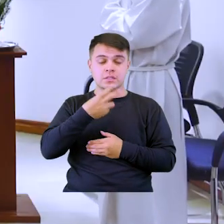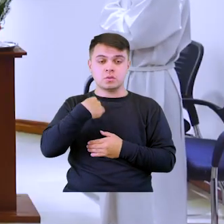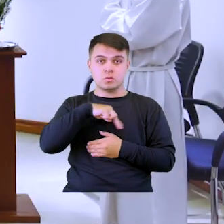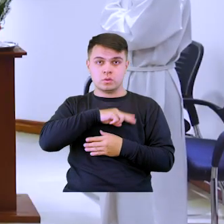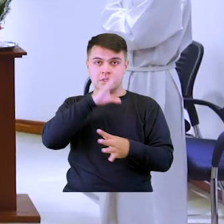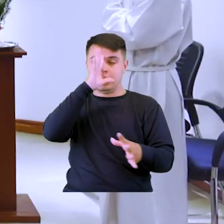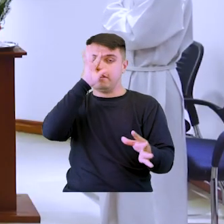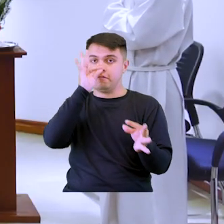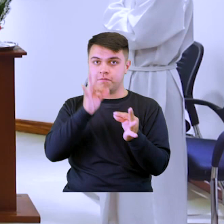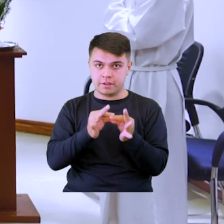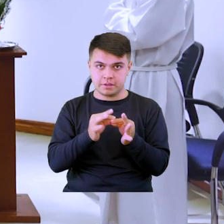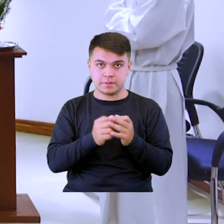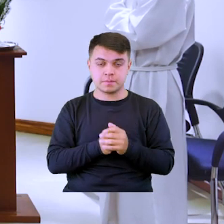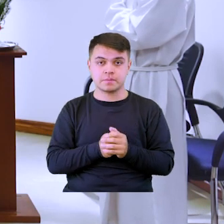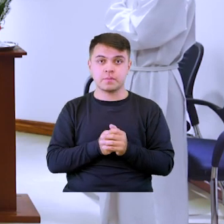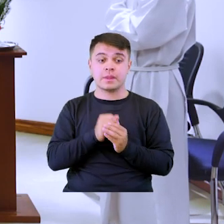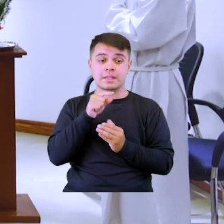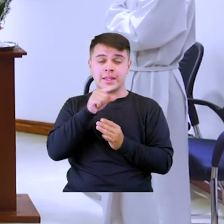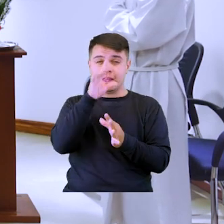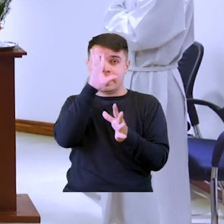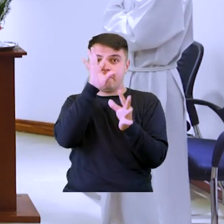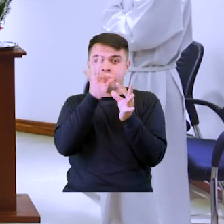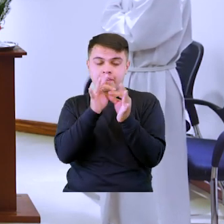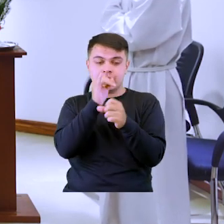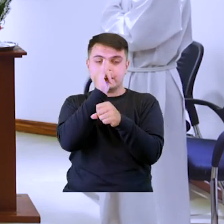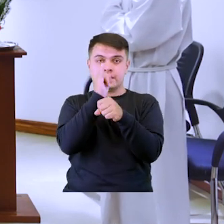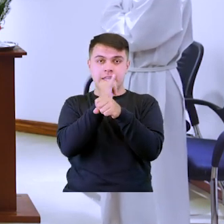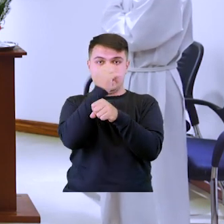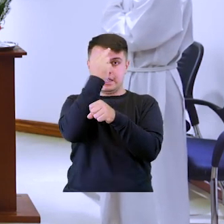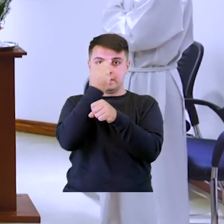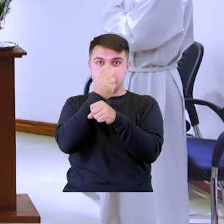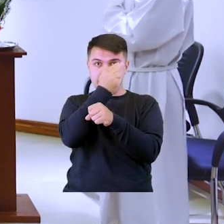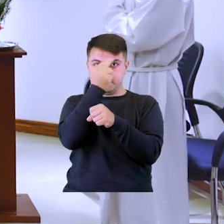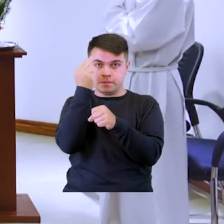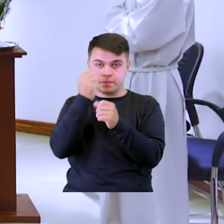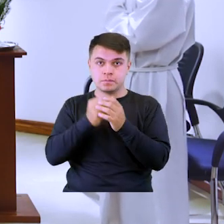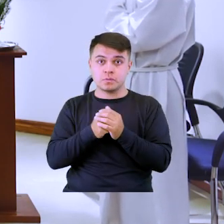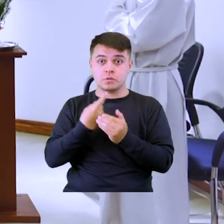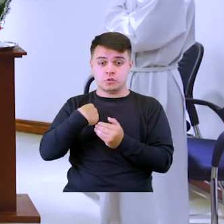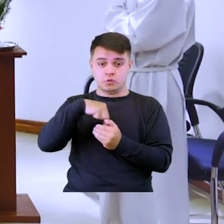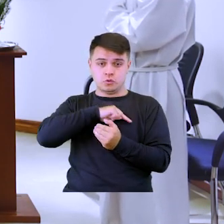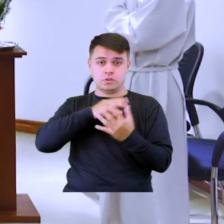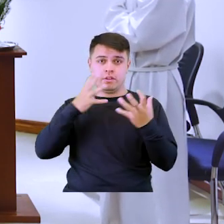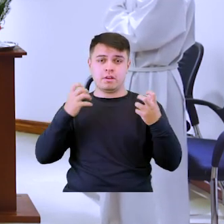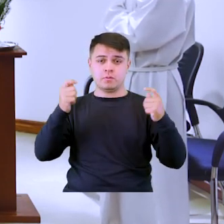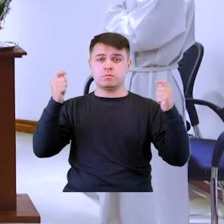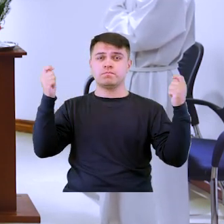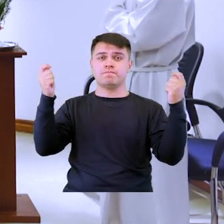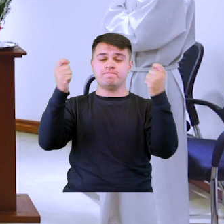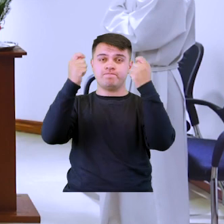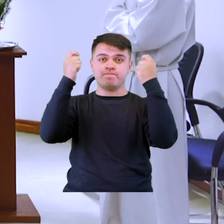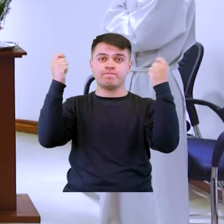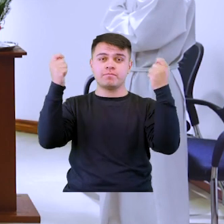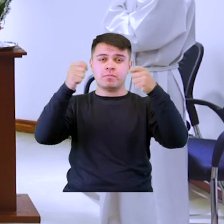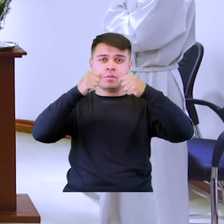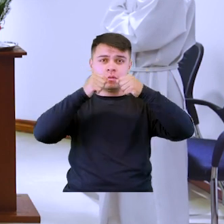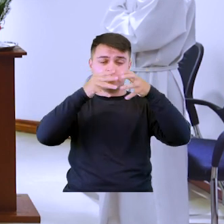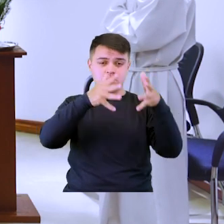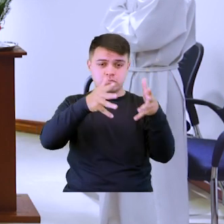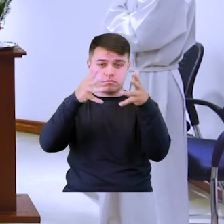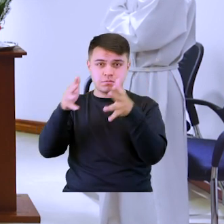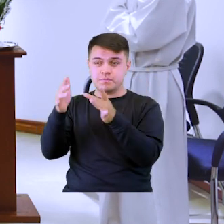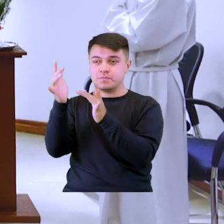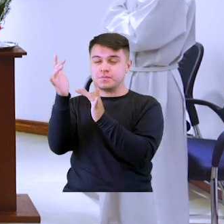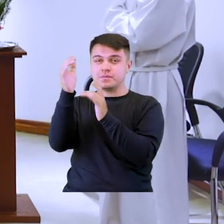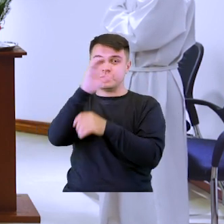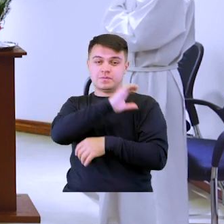fe. Esta es la fe de la Iglesia. Que nos gloriamos de profesar en